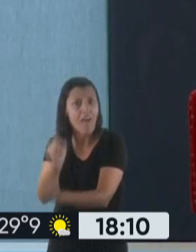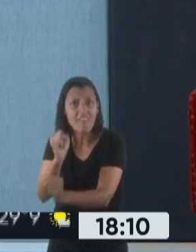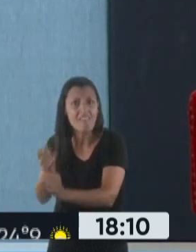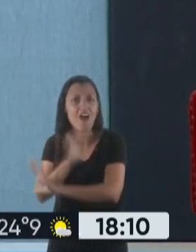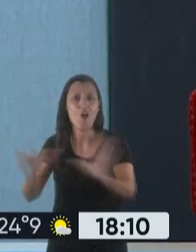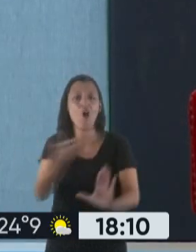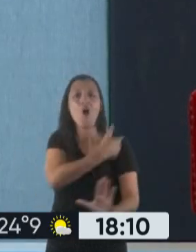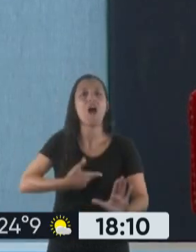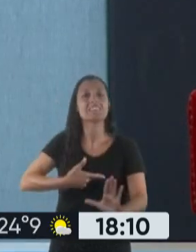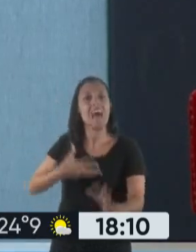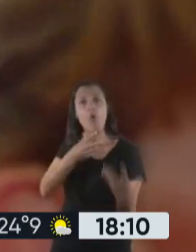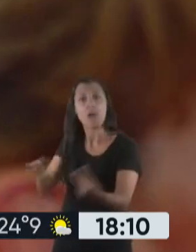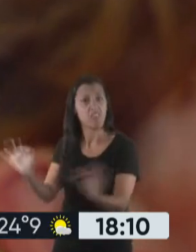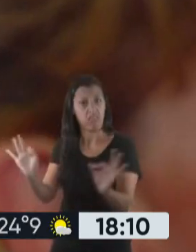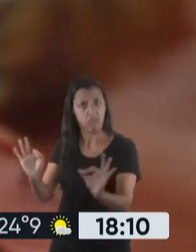auxilio del Estado.